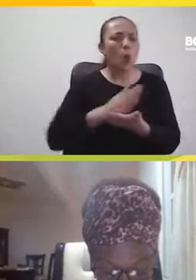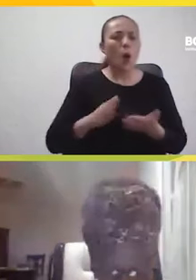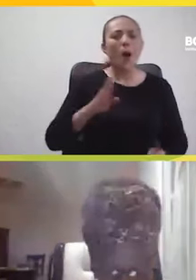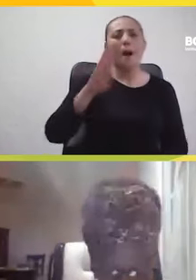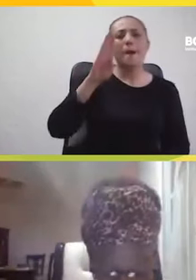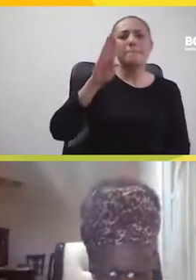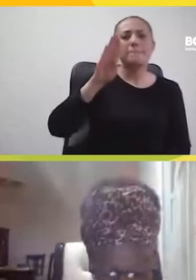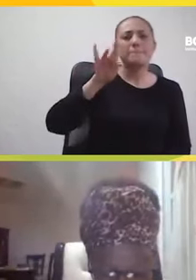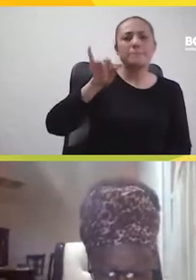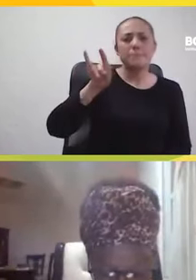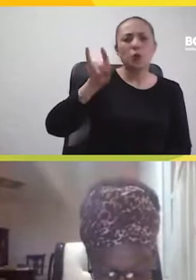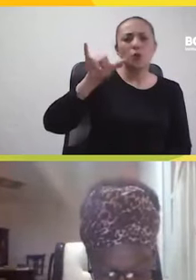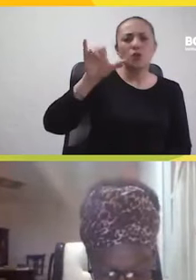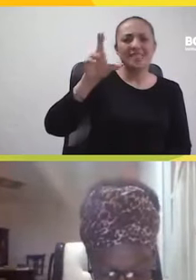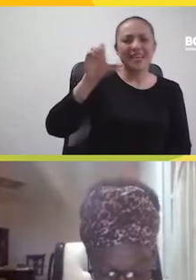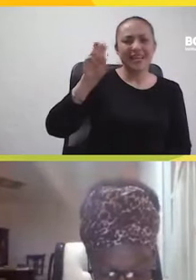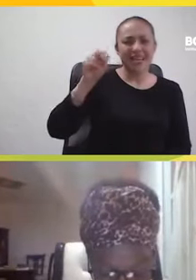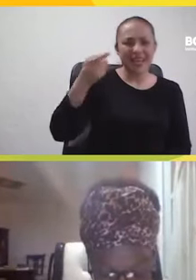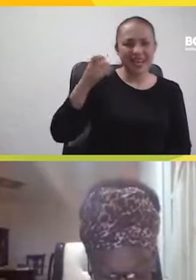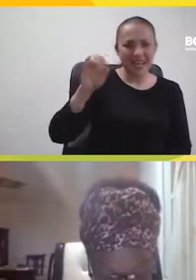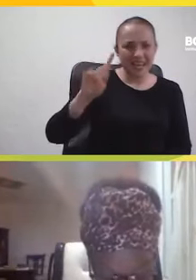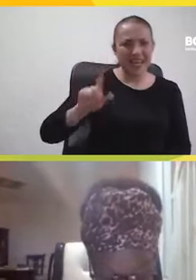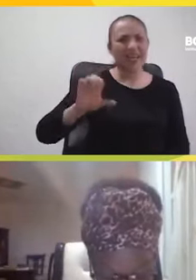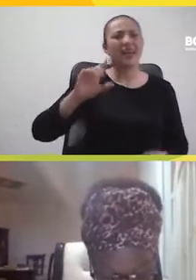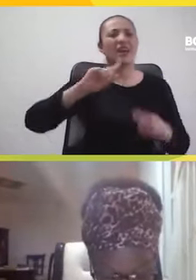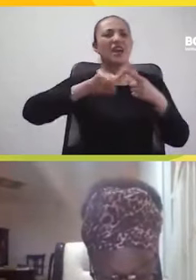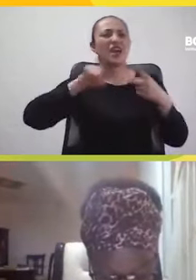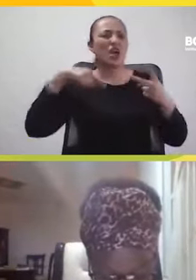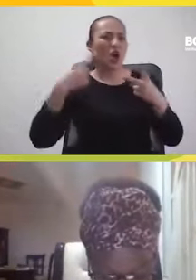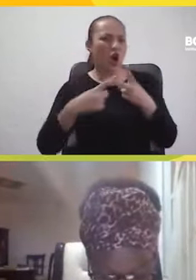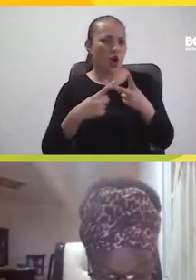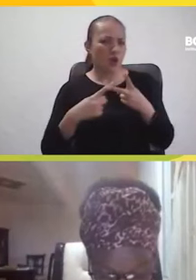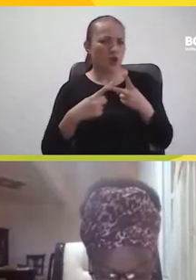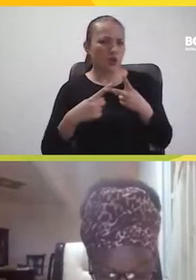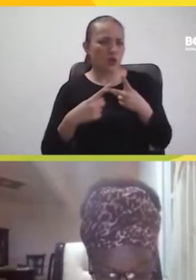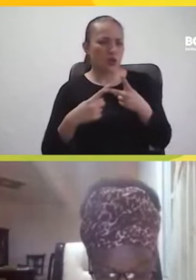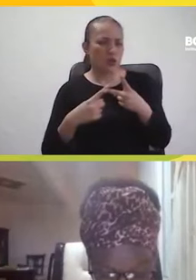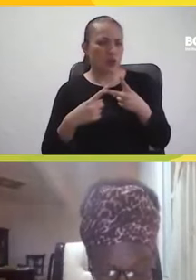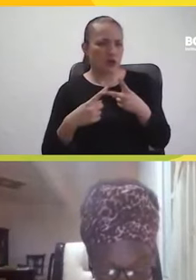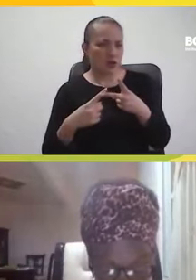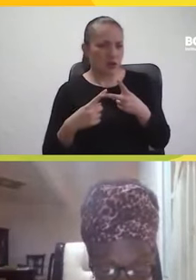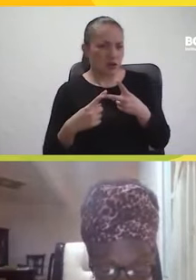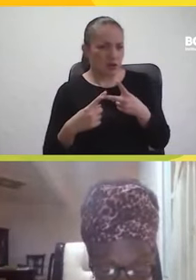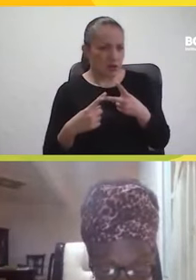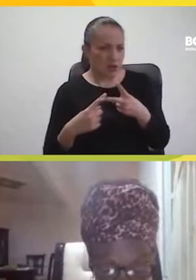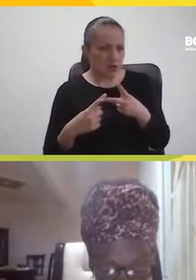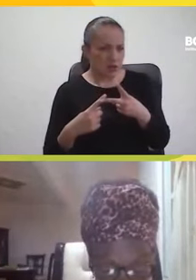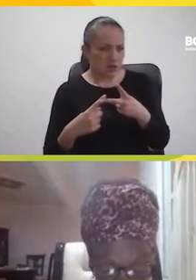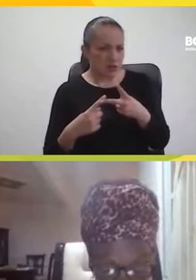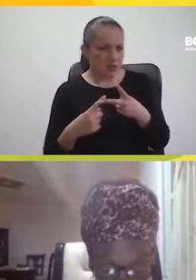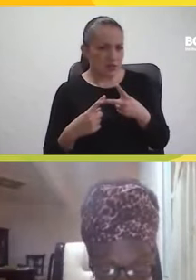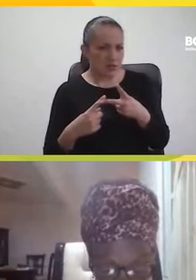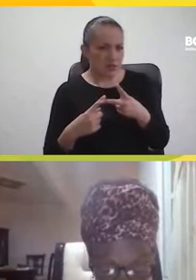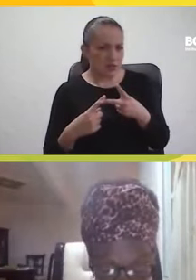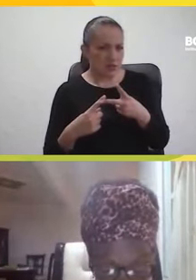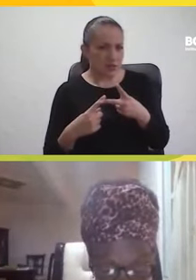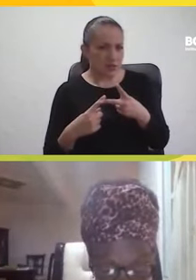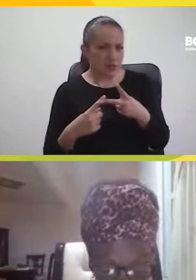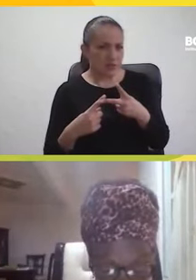chaluzonga, la chalupa. Pero recuerden también que nuestras mujeres en Colombia, y